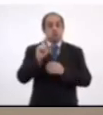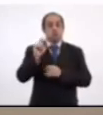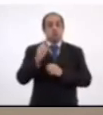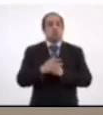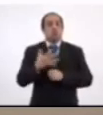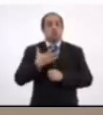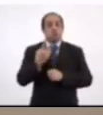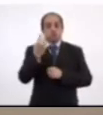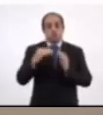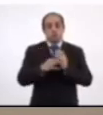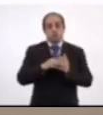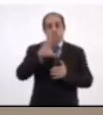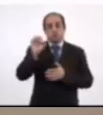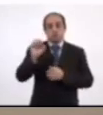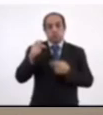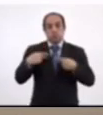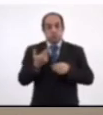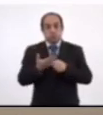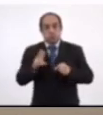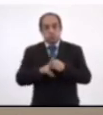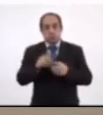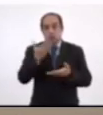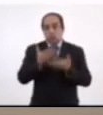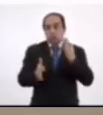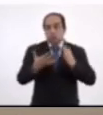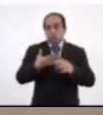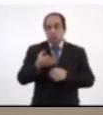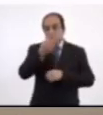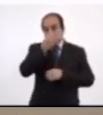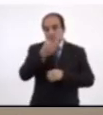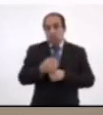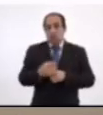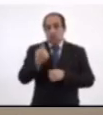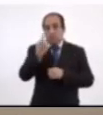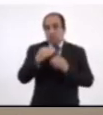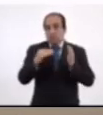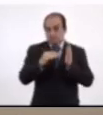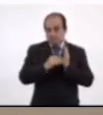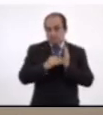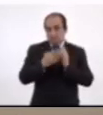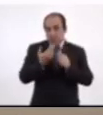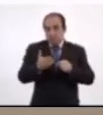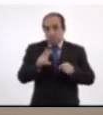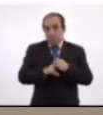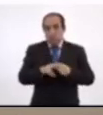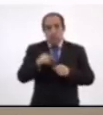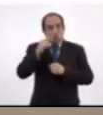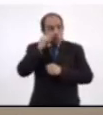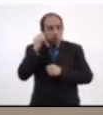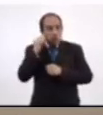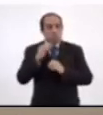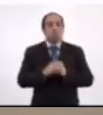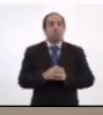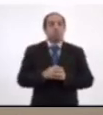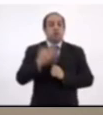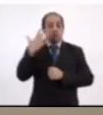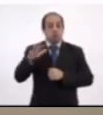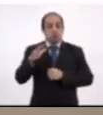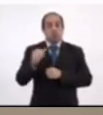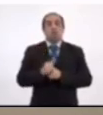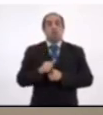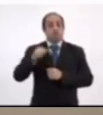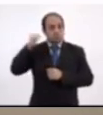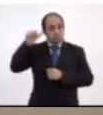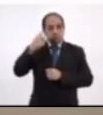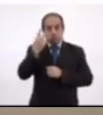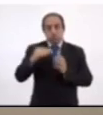3,500 hospitalizados. Hoy tenemos ya casi el cruce con los 1,000 hospitalizados que no habíamos visto desde el 10 de abril del